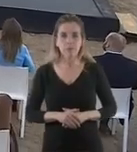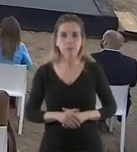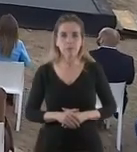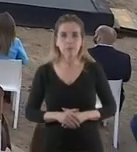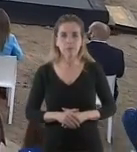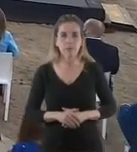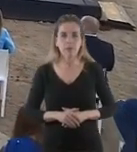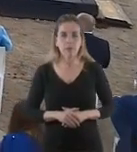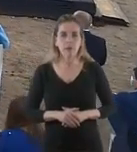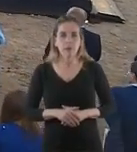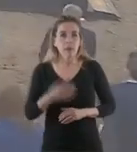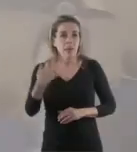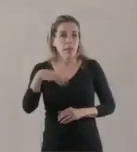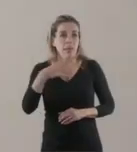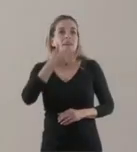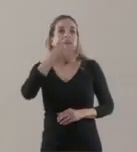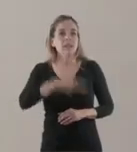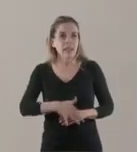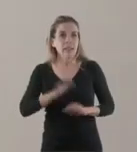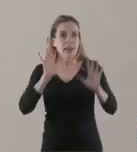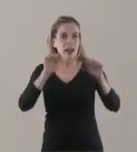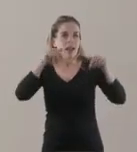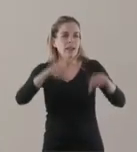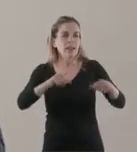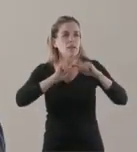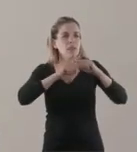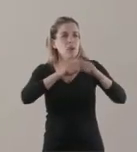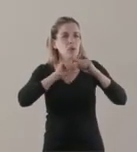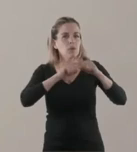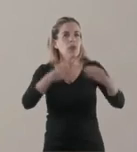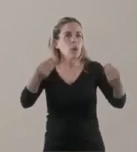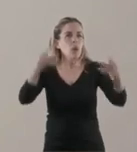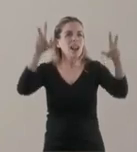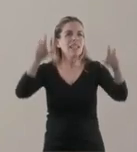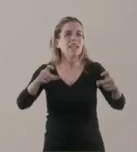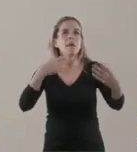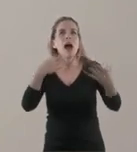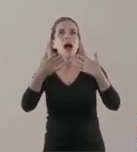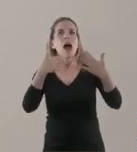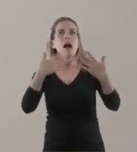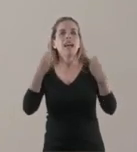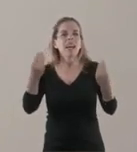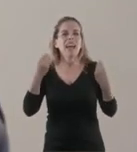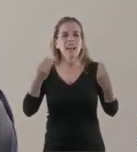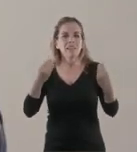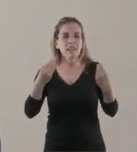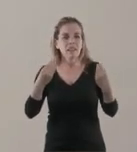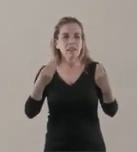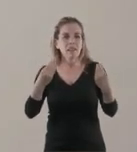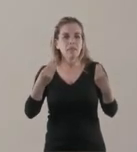y hay que entender que lo que estamos discutiendo es eso lo que estamos discutiendo